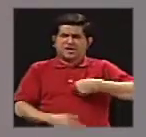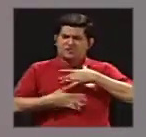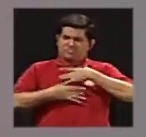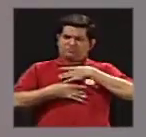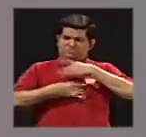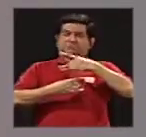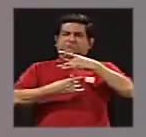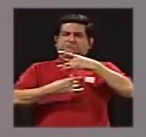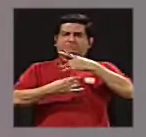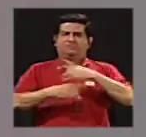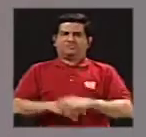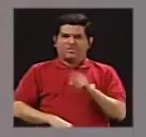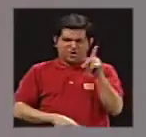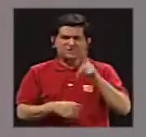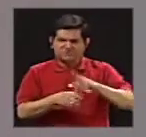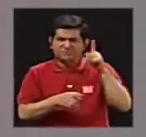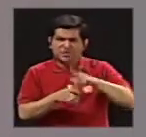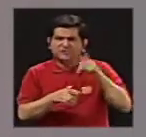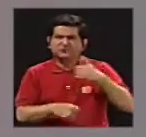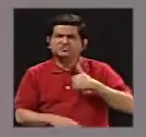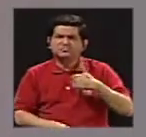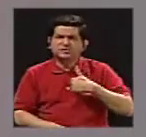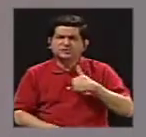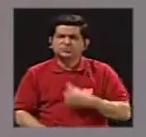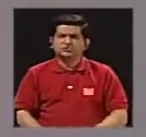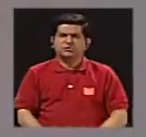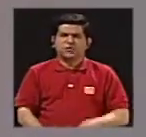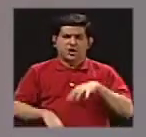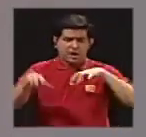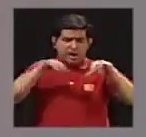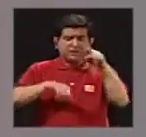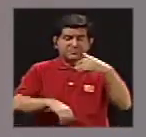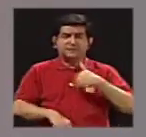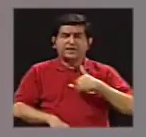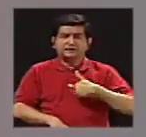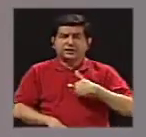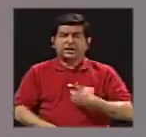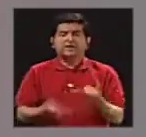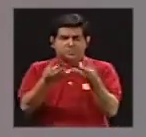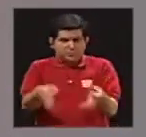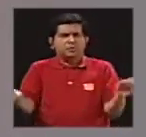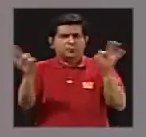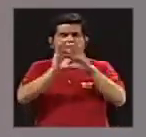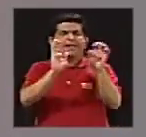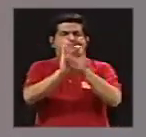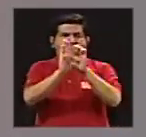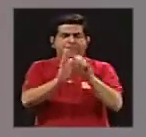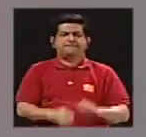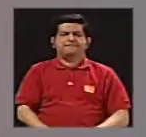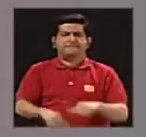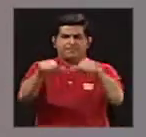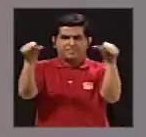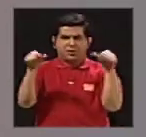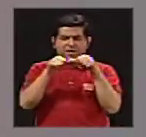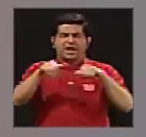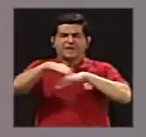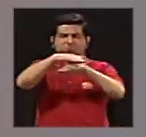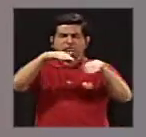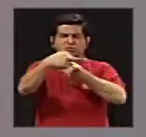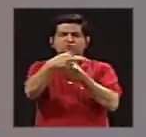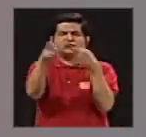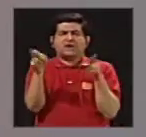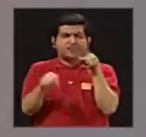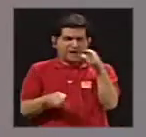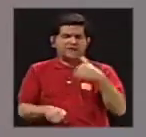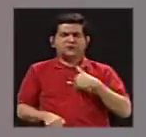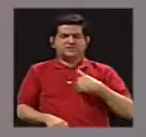atención este esa particip por la actividad que han tenido y Y eso es muy importante por ejemplo el sector de sedes regionales ellos